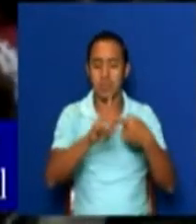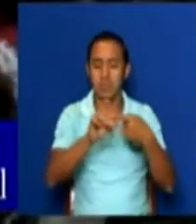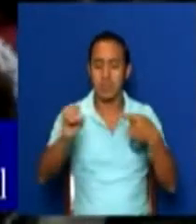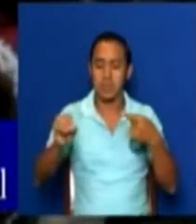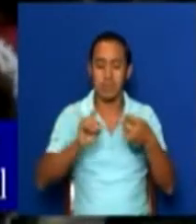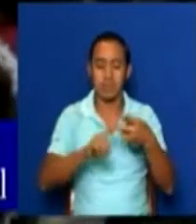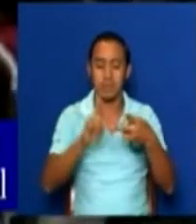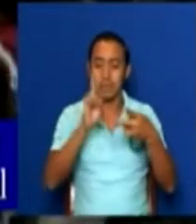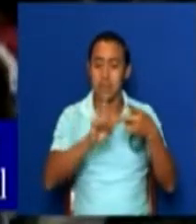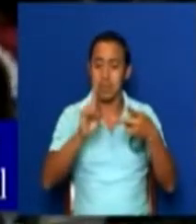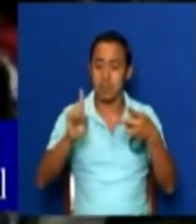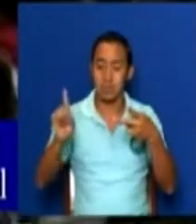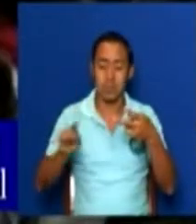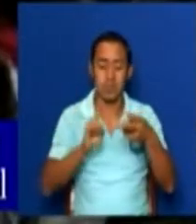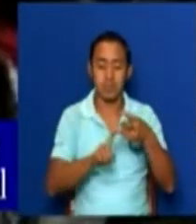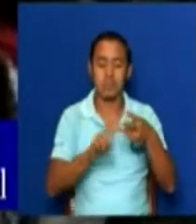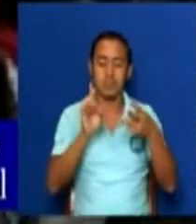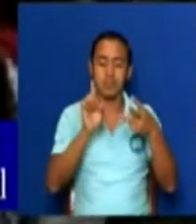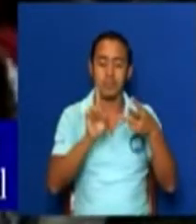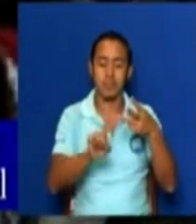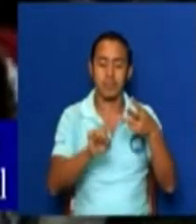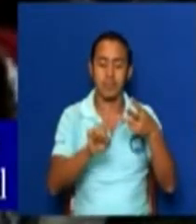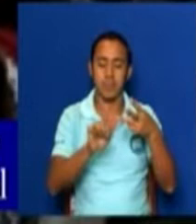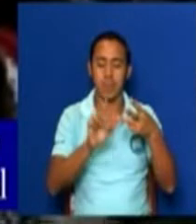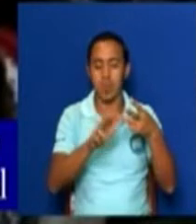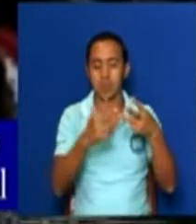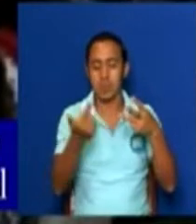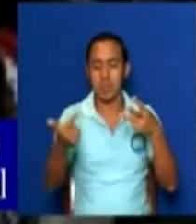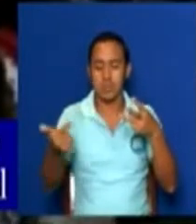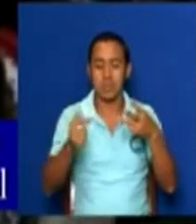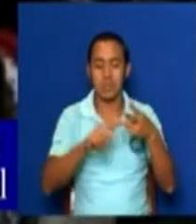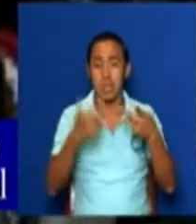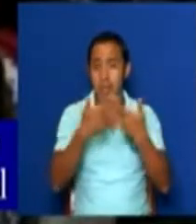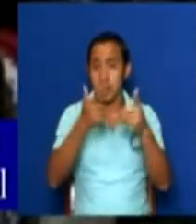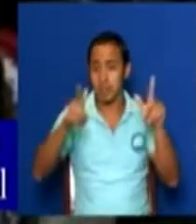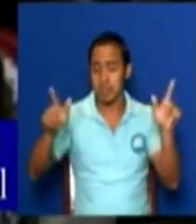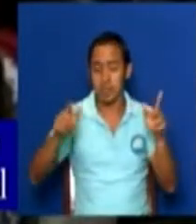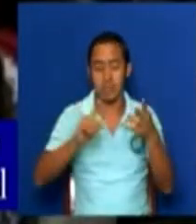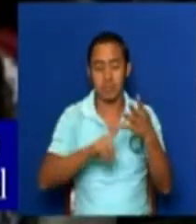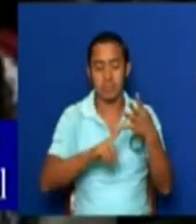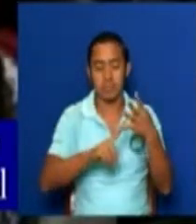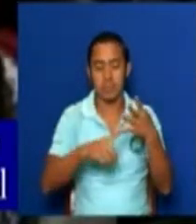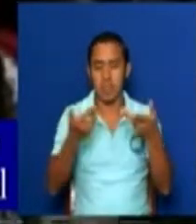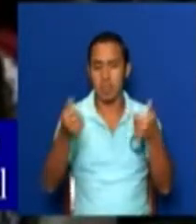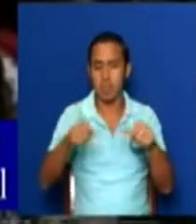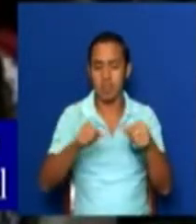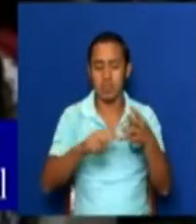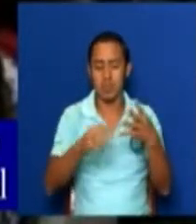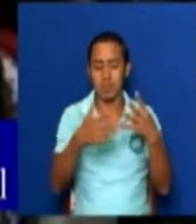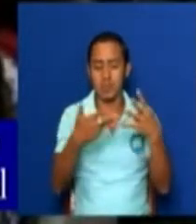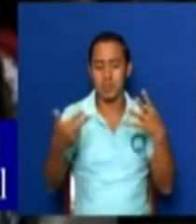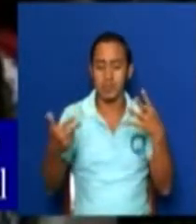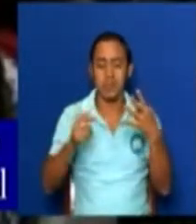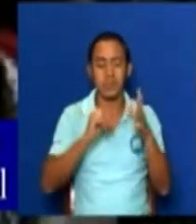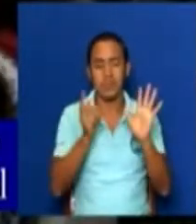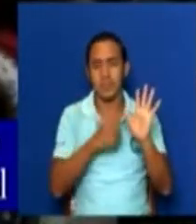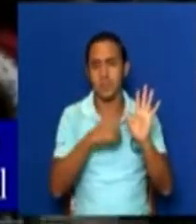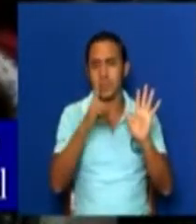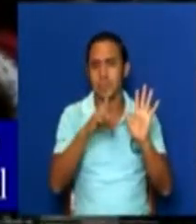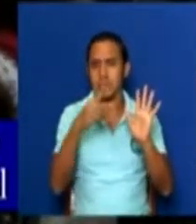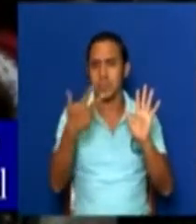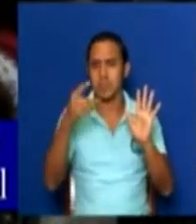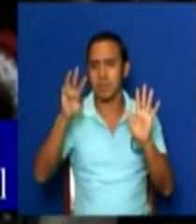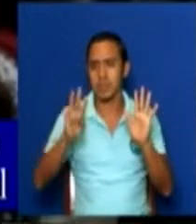111, el convenio 187, libertad sindical, convenio colectivo el 98,